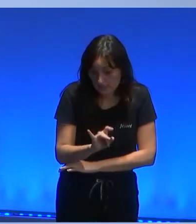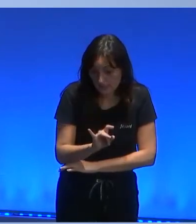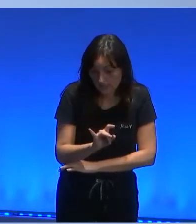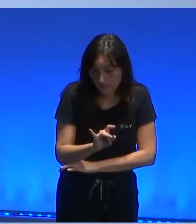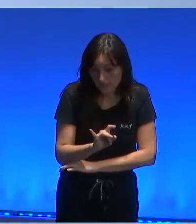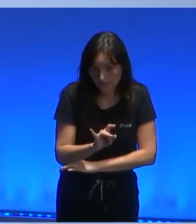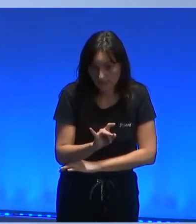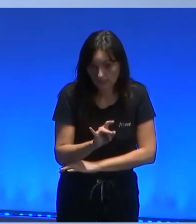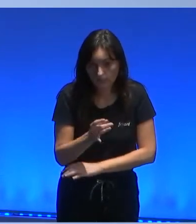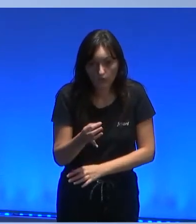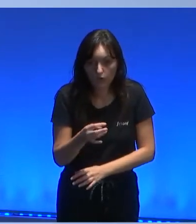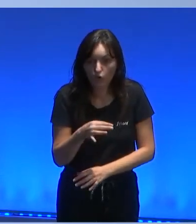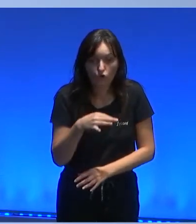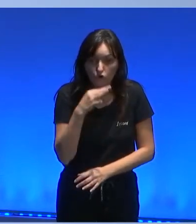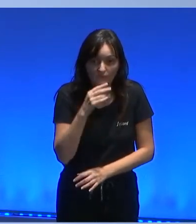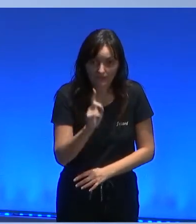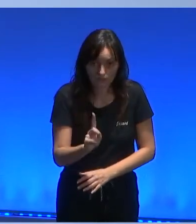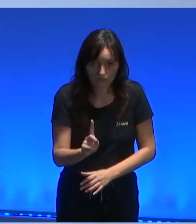fue suficiente.